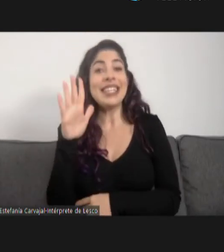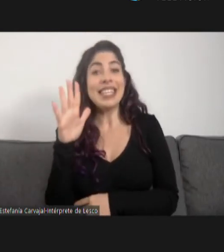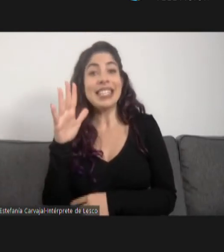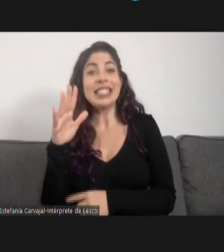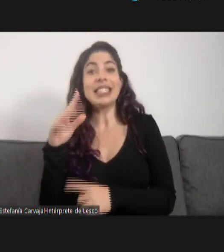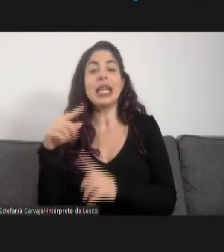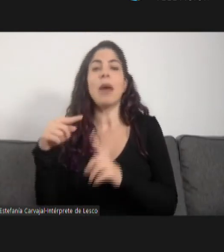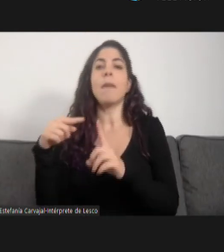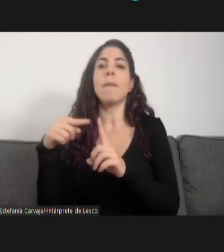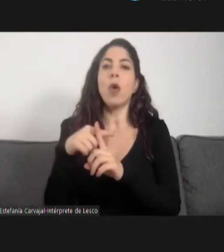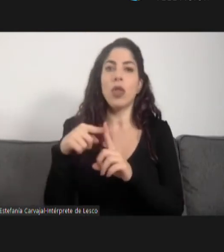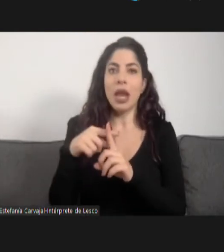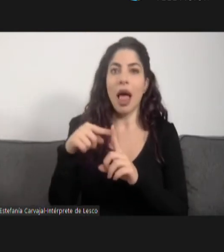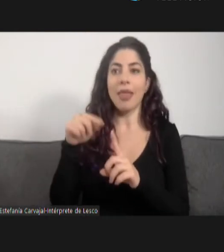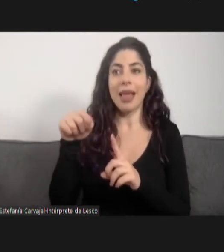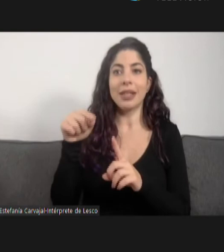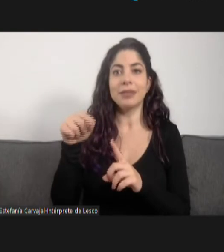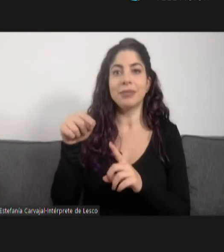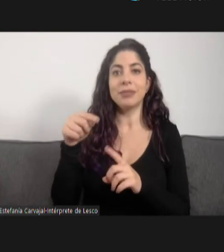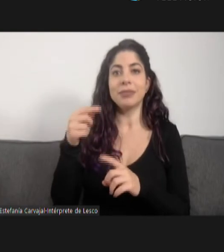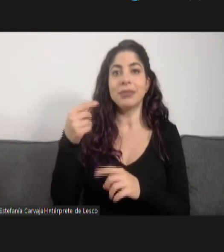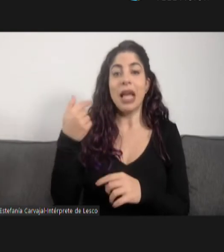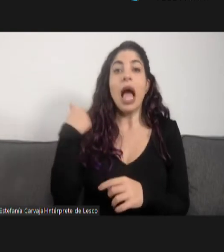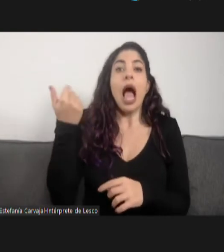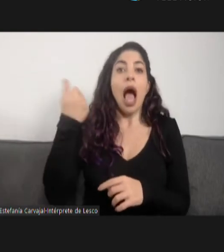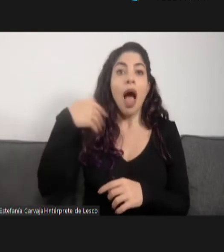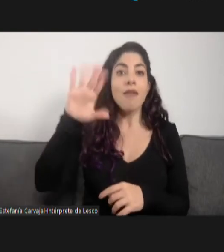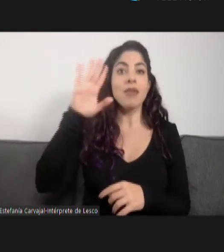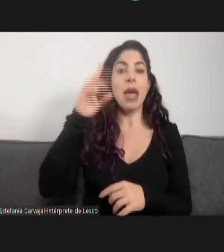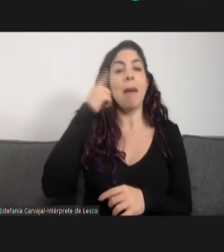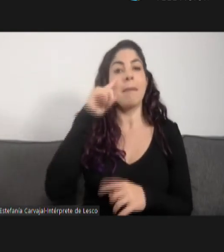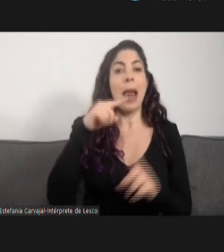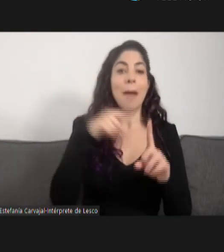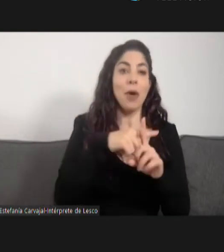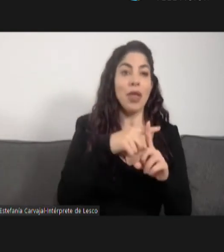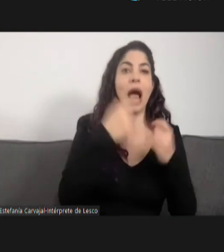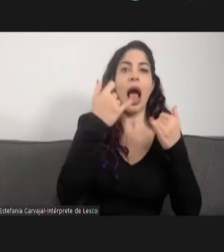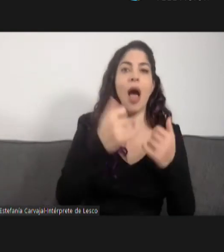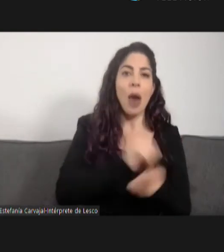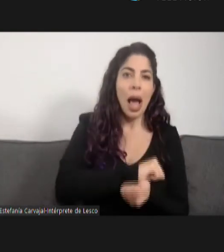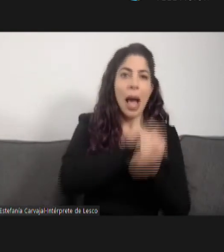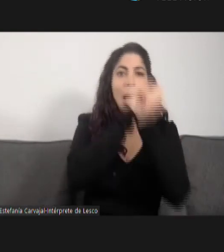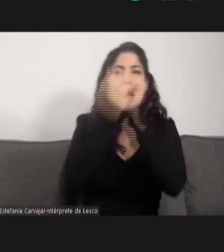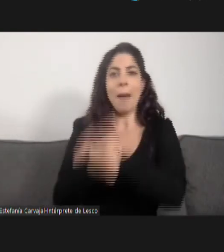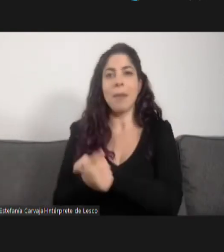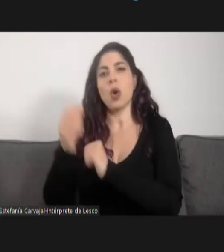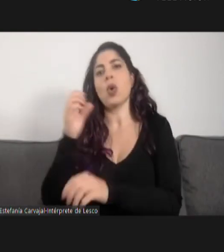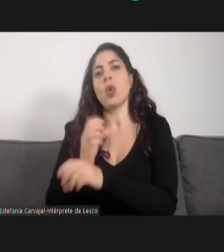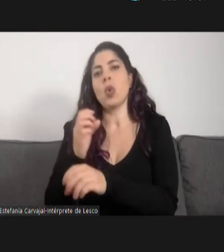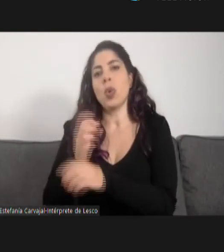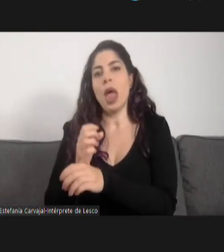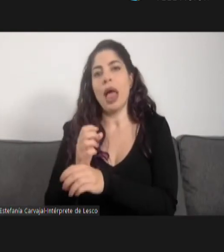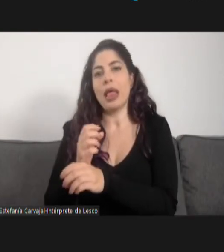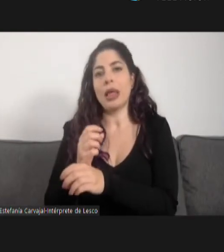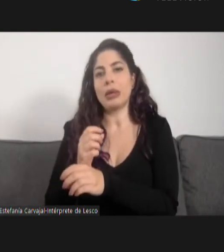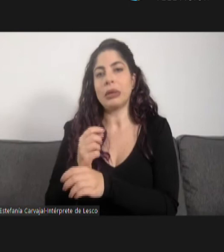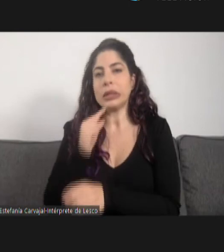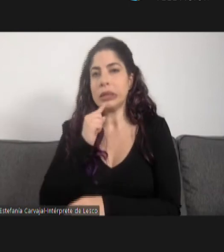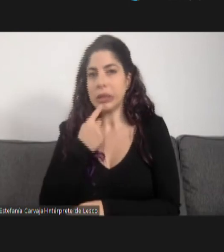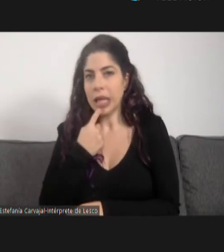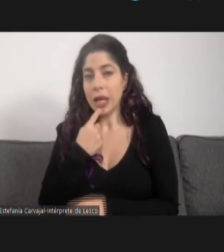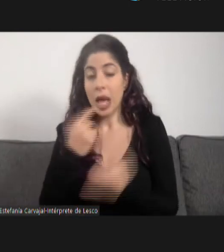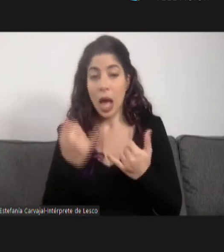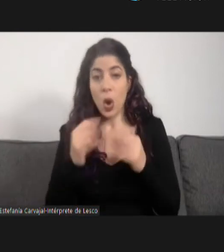moderadas que eran existentes para moderados y pasaron a ser para cuidados severos, para un total